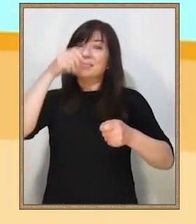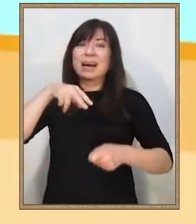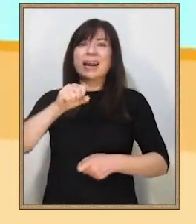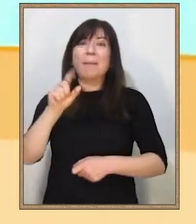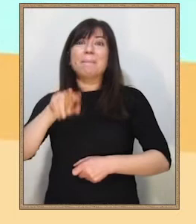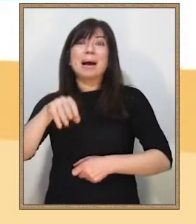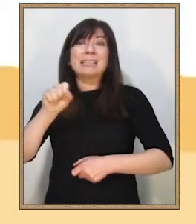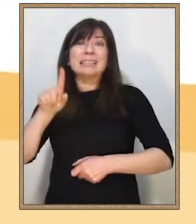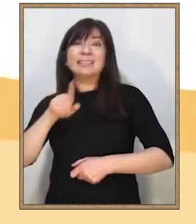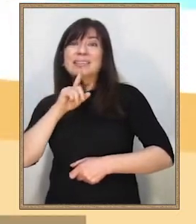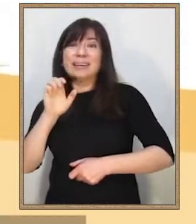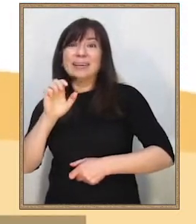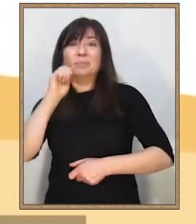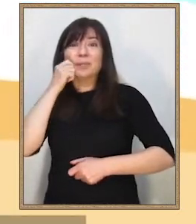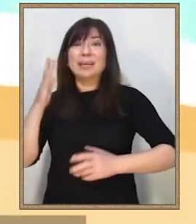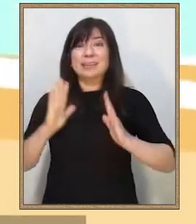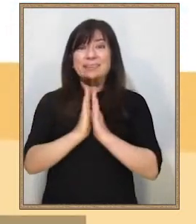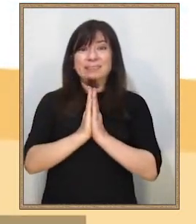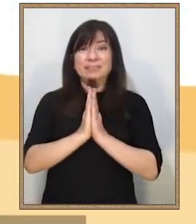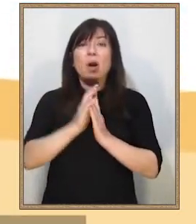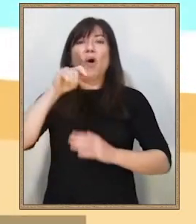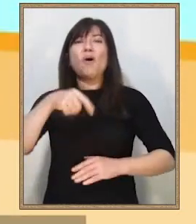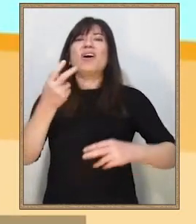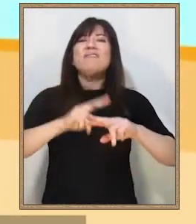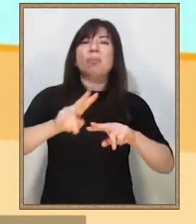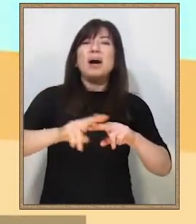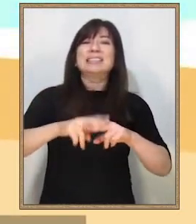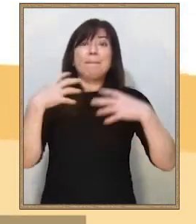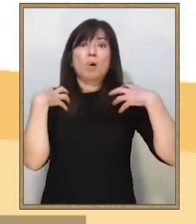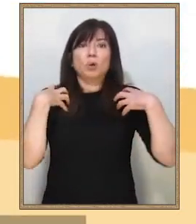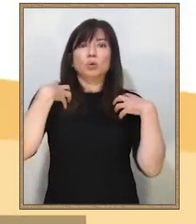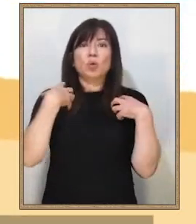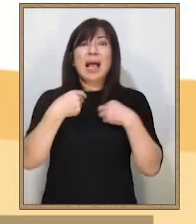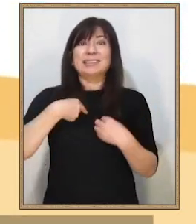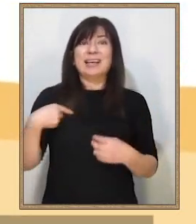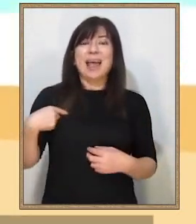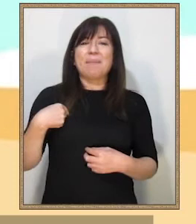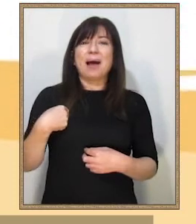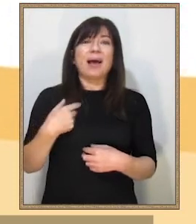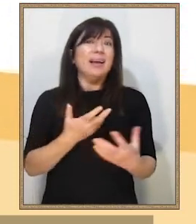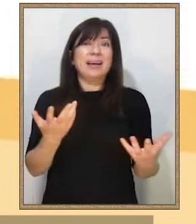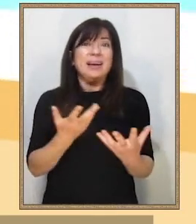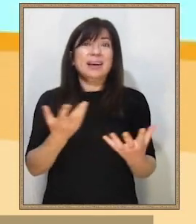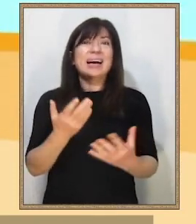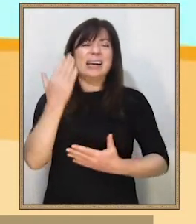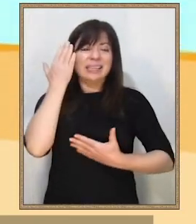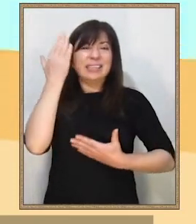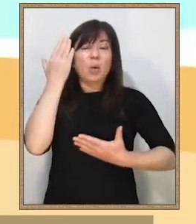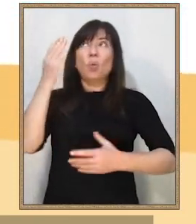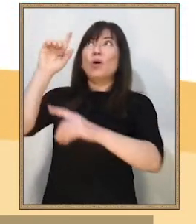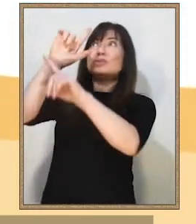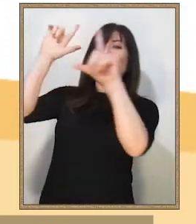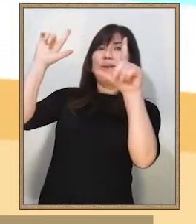Namaste. Y ahora, hoy vamos a hacer una postura que se llama la postura del saludo al